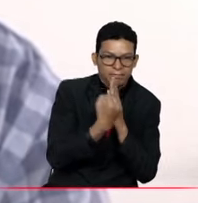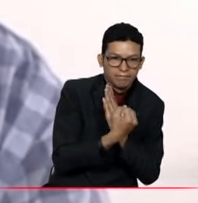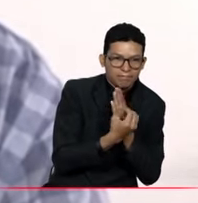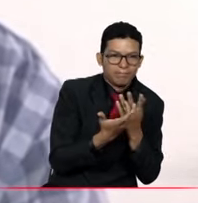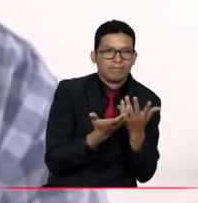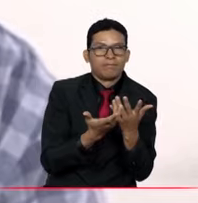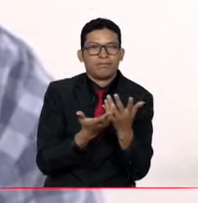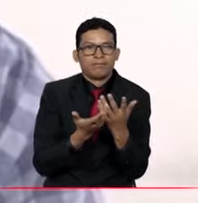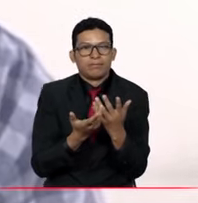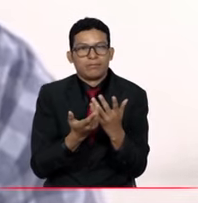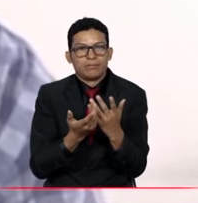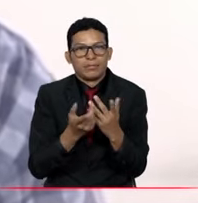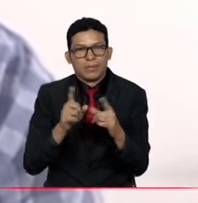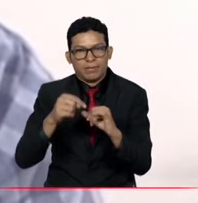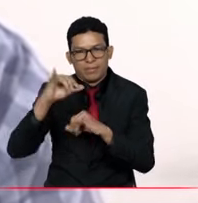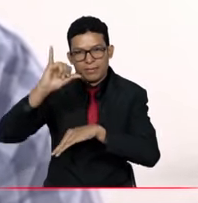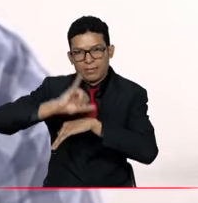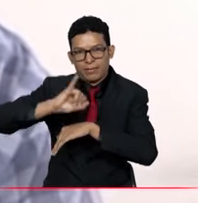y institucionales.